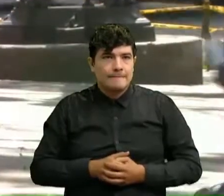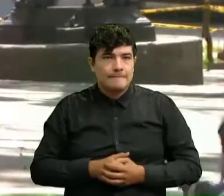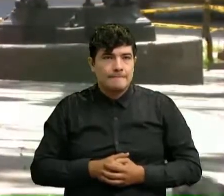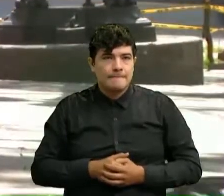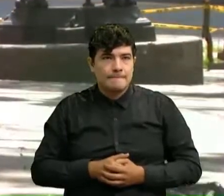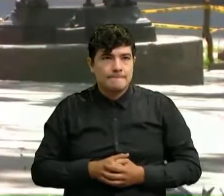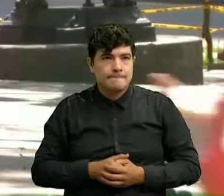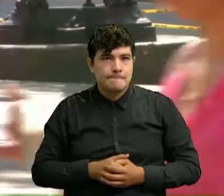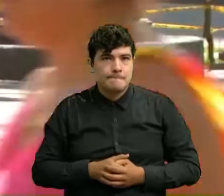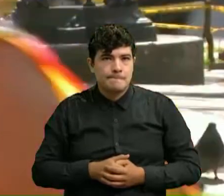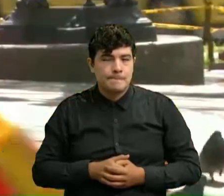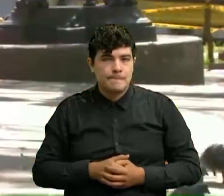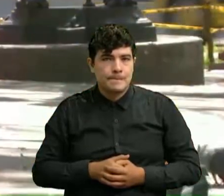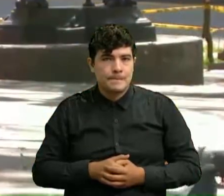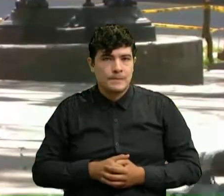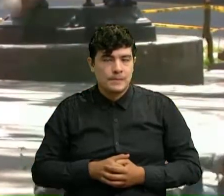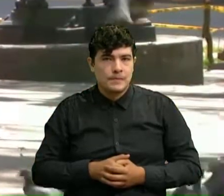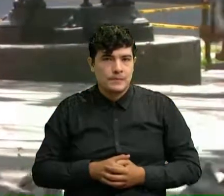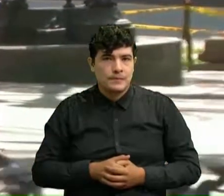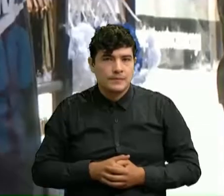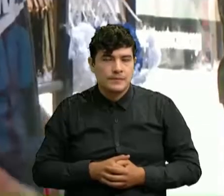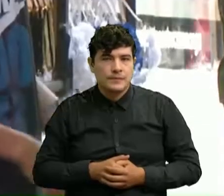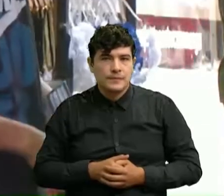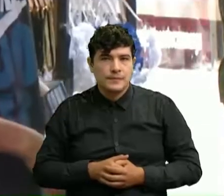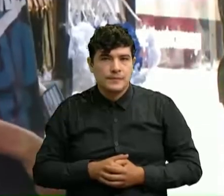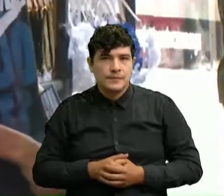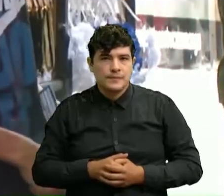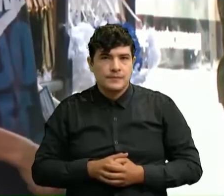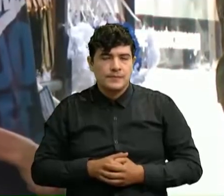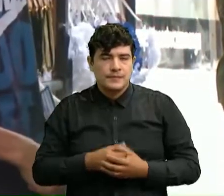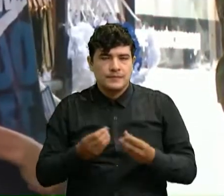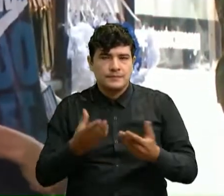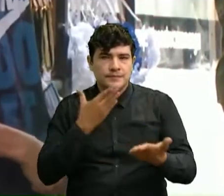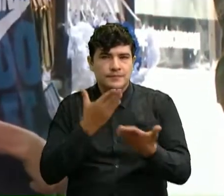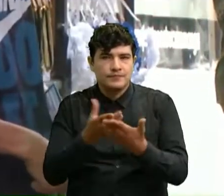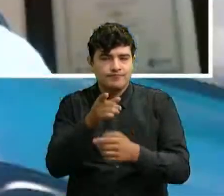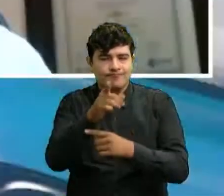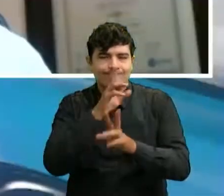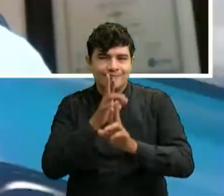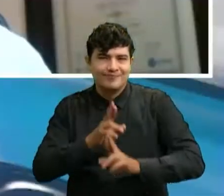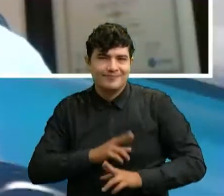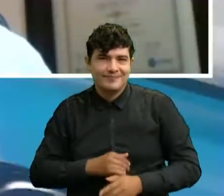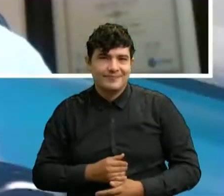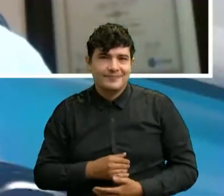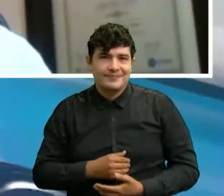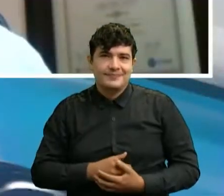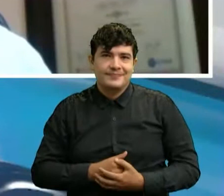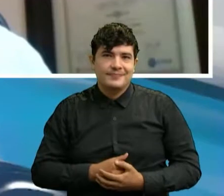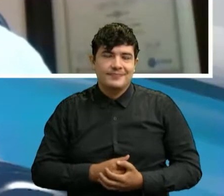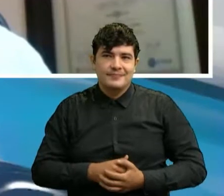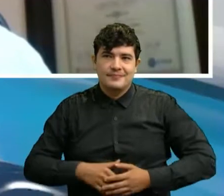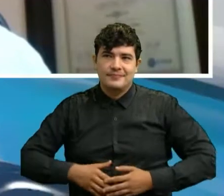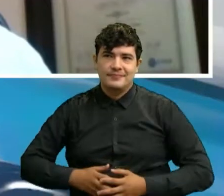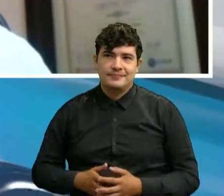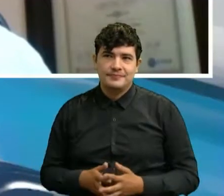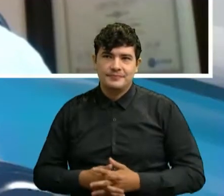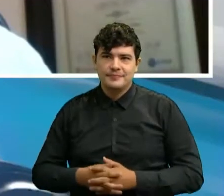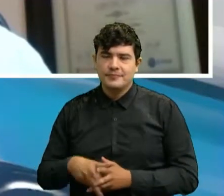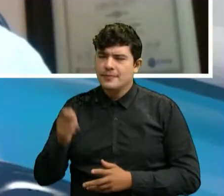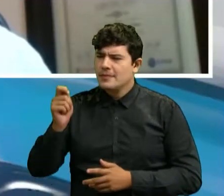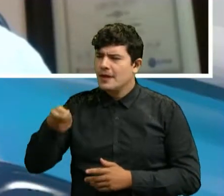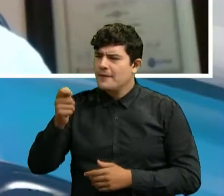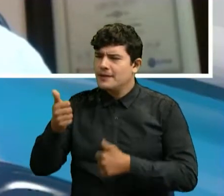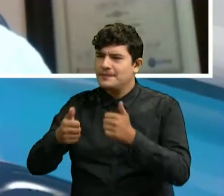la pensión sería por dos salarios mínimos. Muchas gracias por resolver mis inquietudes. Abogados,